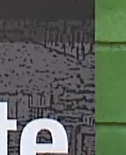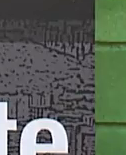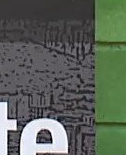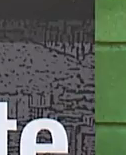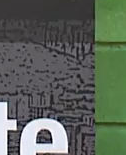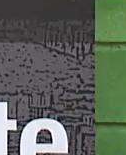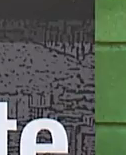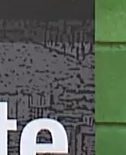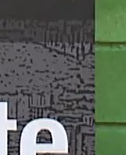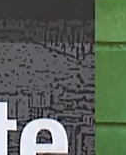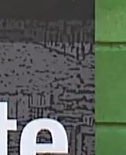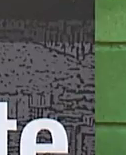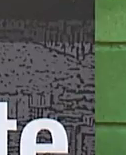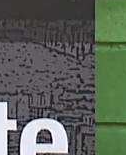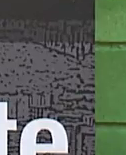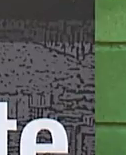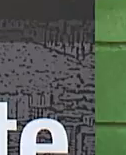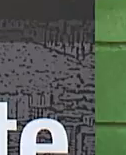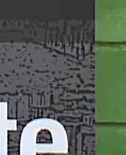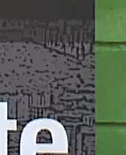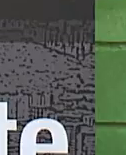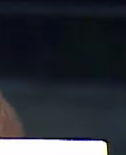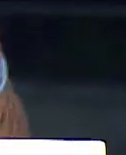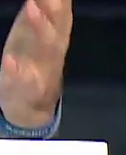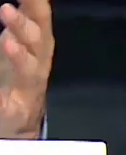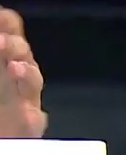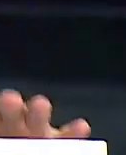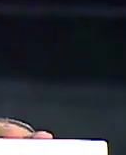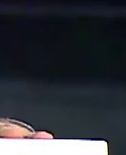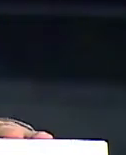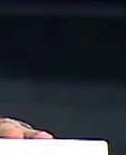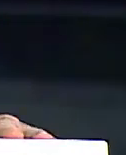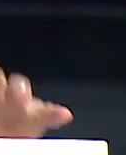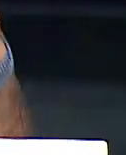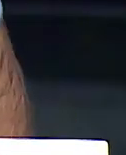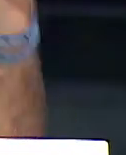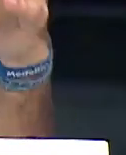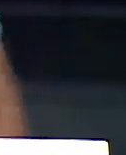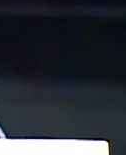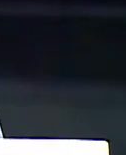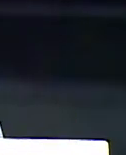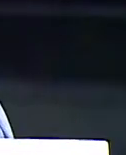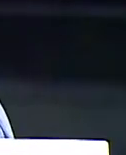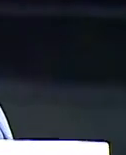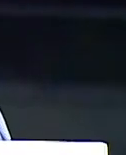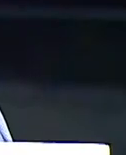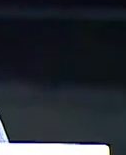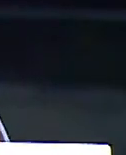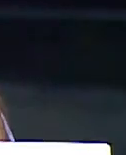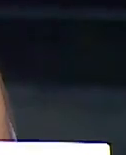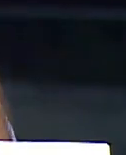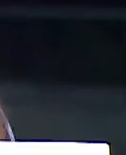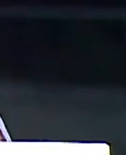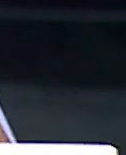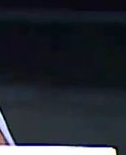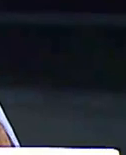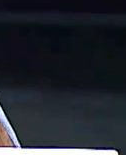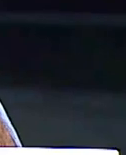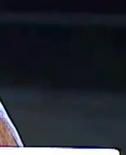Gómez. Un saludo a todos los televidentes, agradezco el espacio para seguir contando nuestras propuestas. Tres